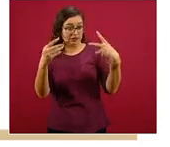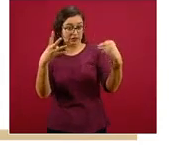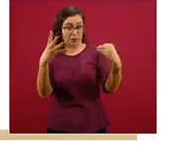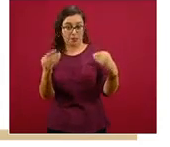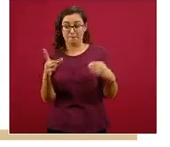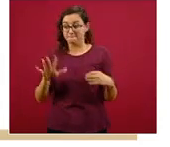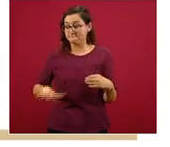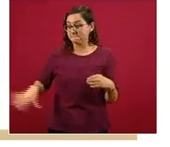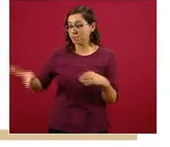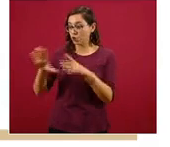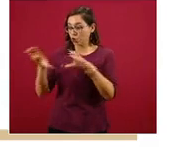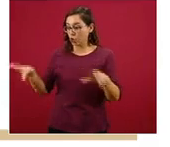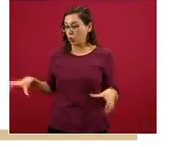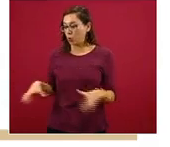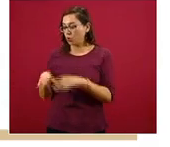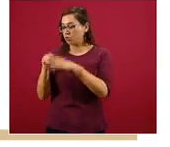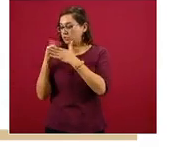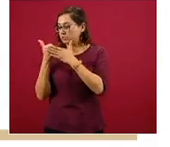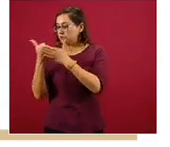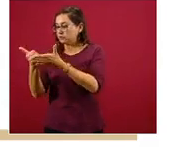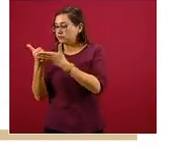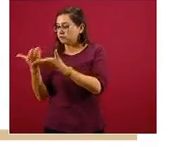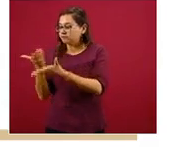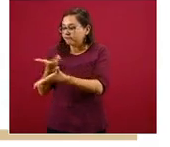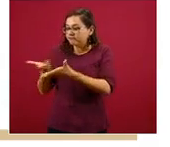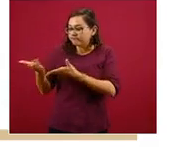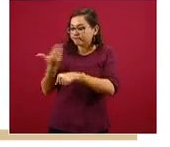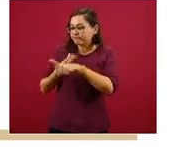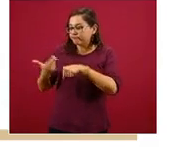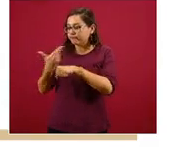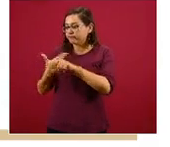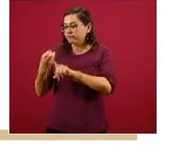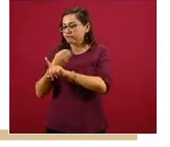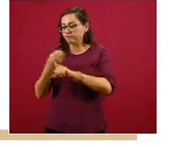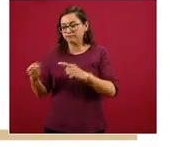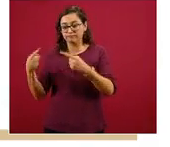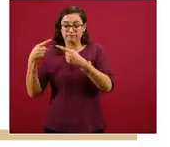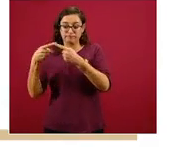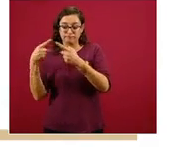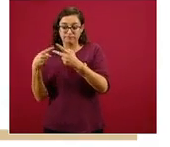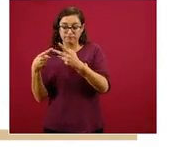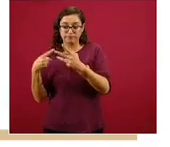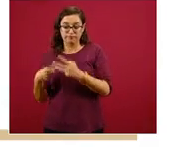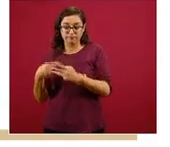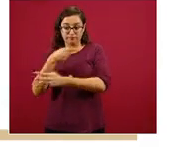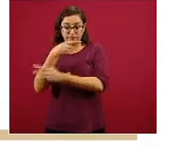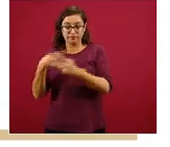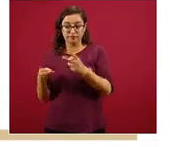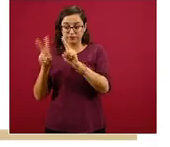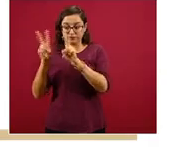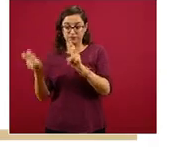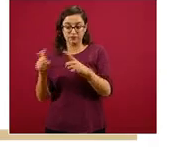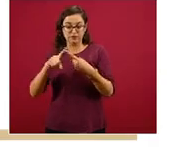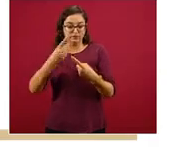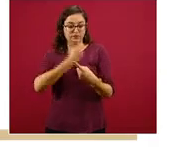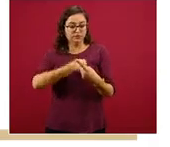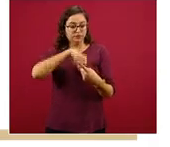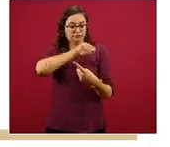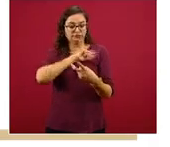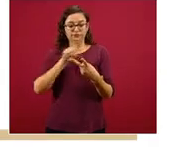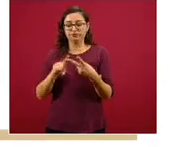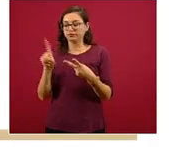comunitaria responsable y organizada y atendiendo estos 3 temas interrelacionados: salud, agua